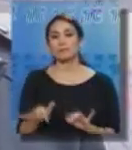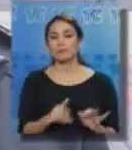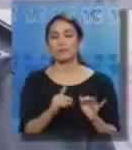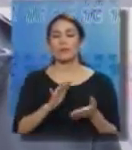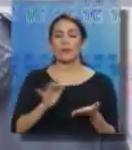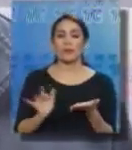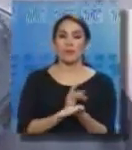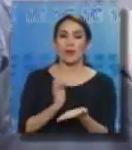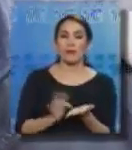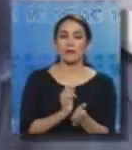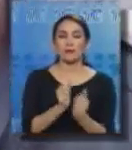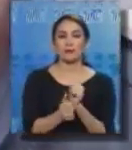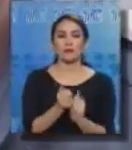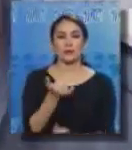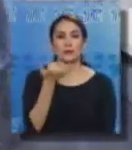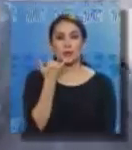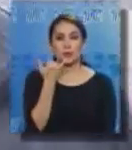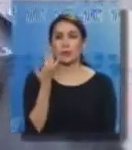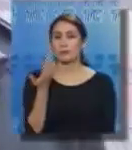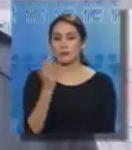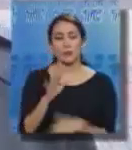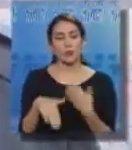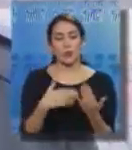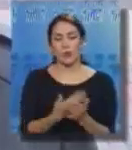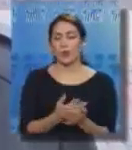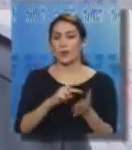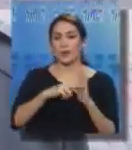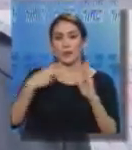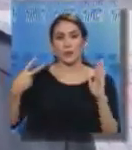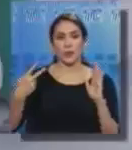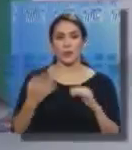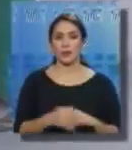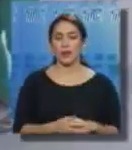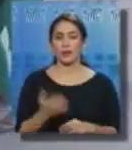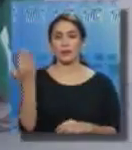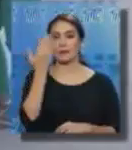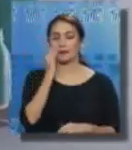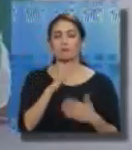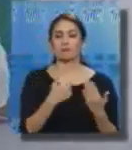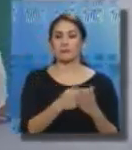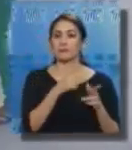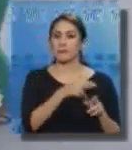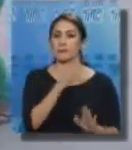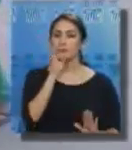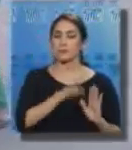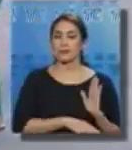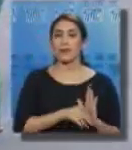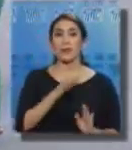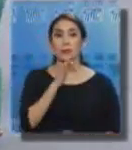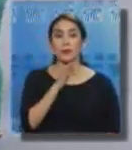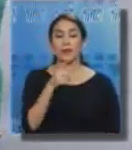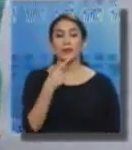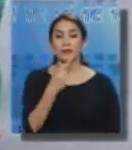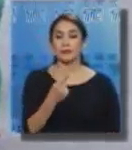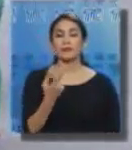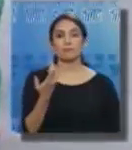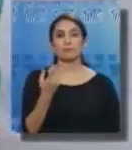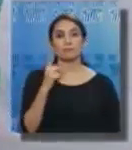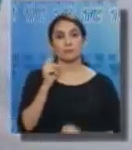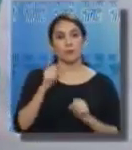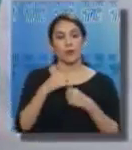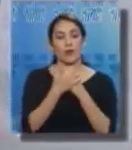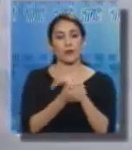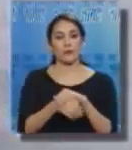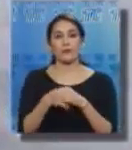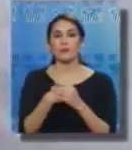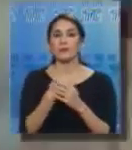tablets, teléfonos celulares, prácticamente todo lo que es tecnología, televisores, etcétera. Algunos comerciantes de Tulcán ofertan la canasta transfronteriza en el